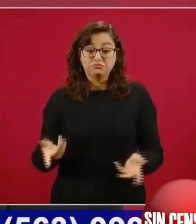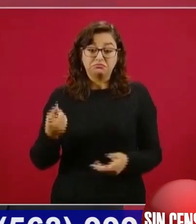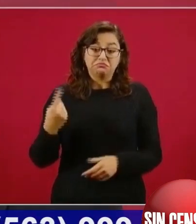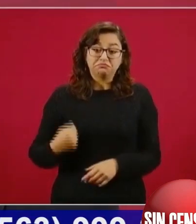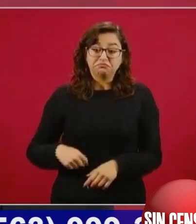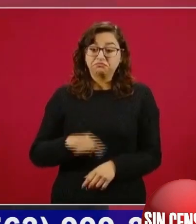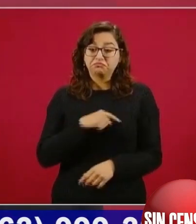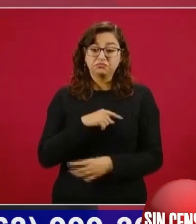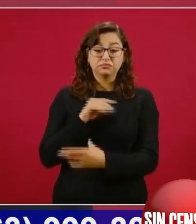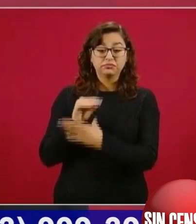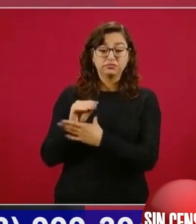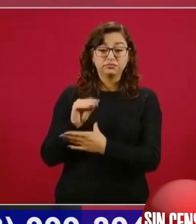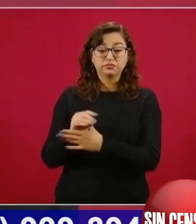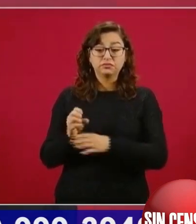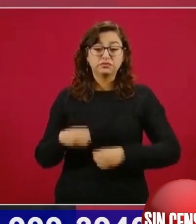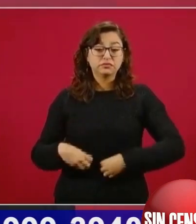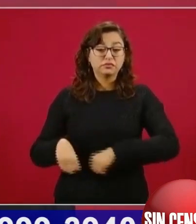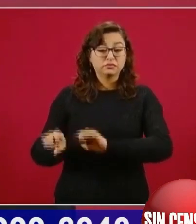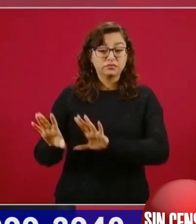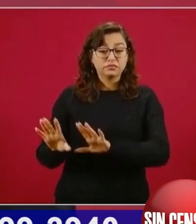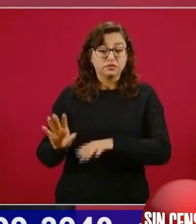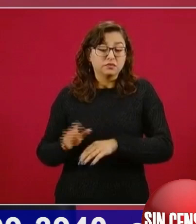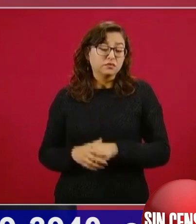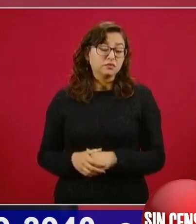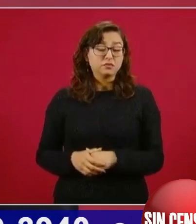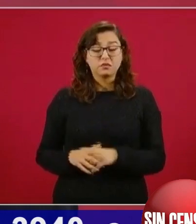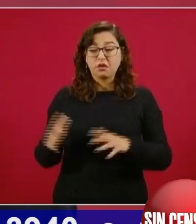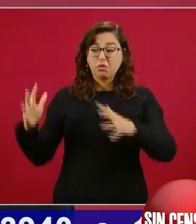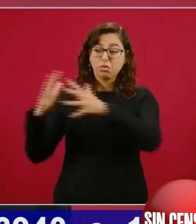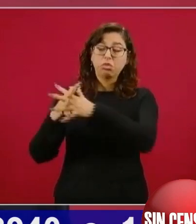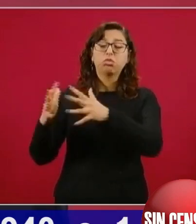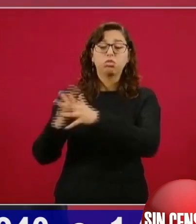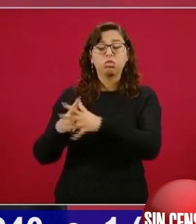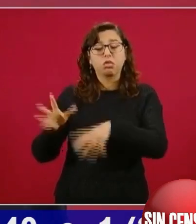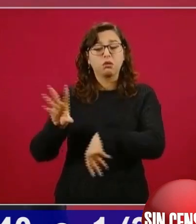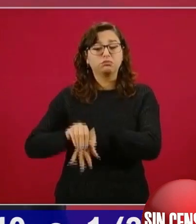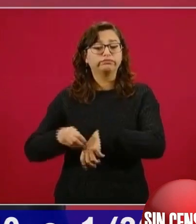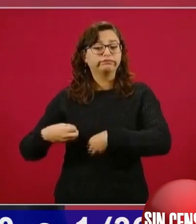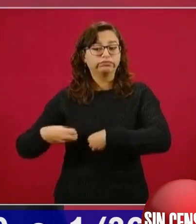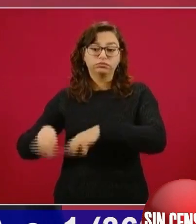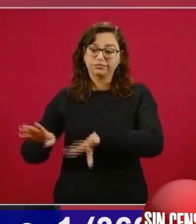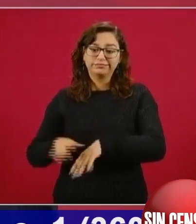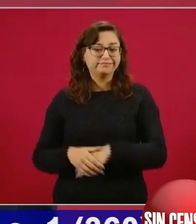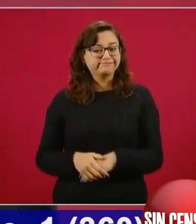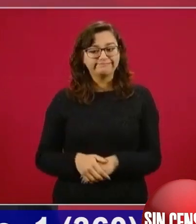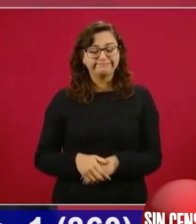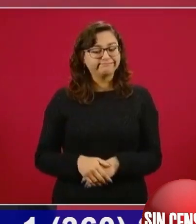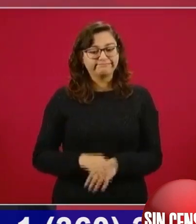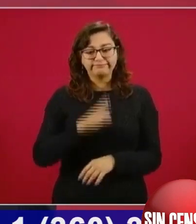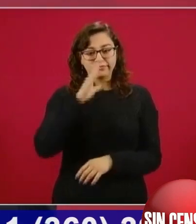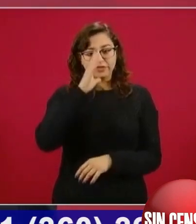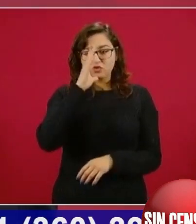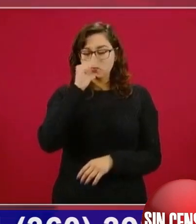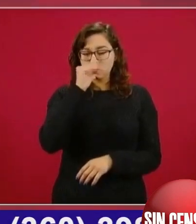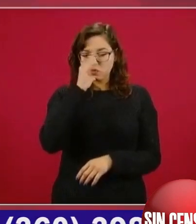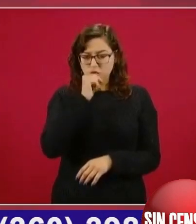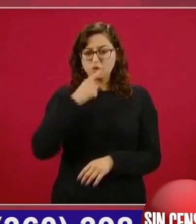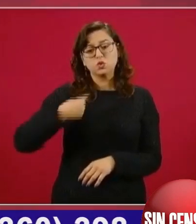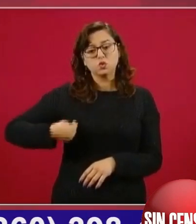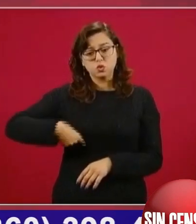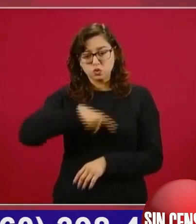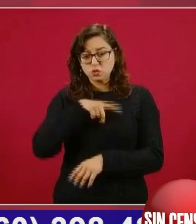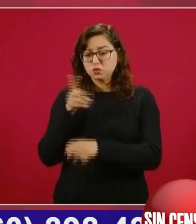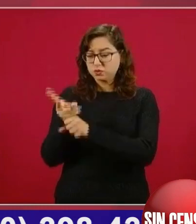permitir que se lleven a cabo estos actos, que los convocamos, los